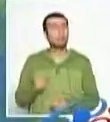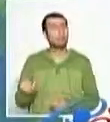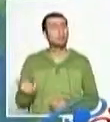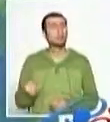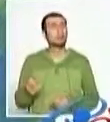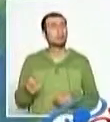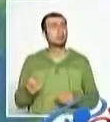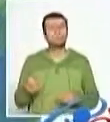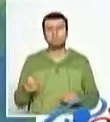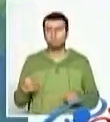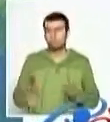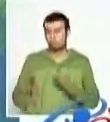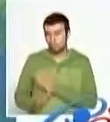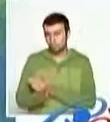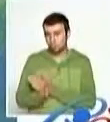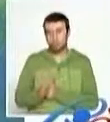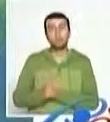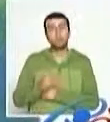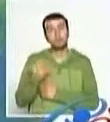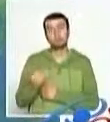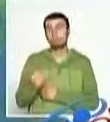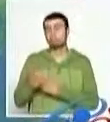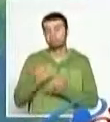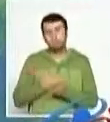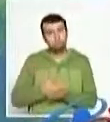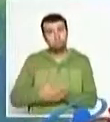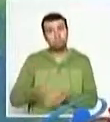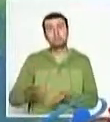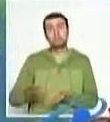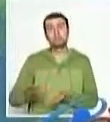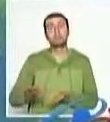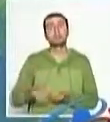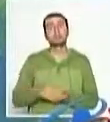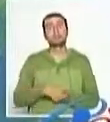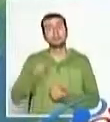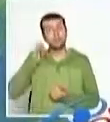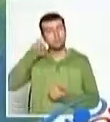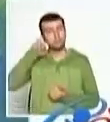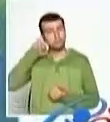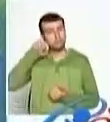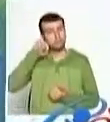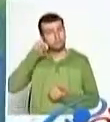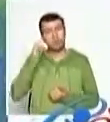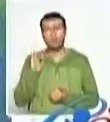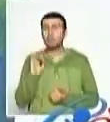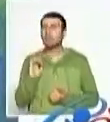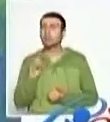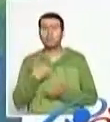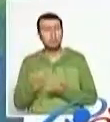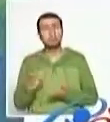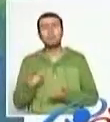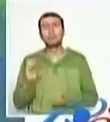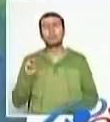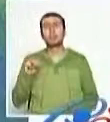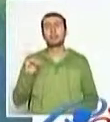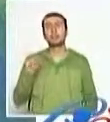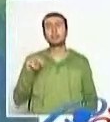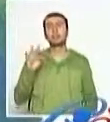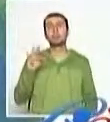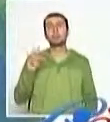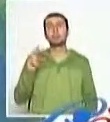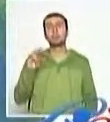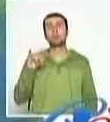a la sangre y por sangre y se elimine por los emuntorios. Por los emuntorios son todo lo que nos ayuda a